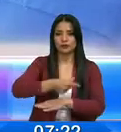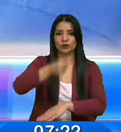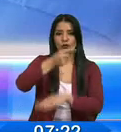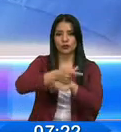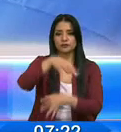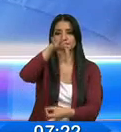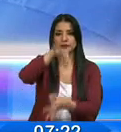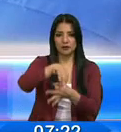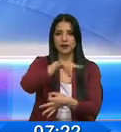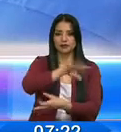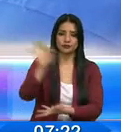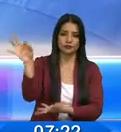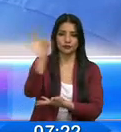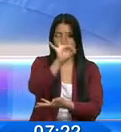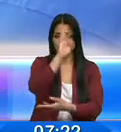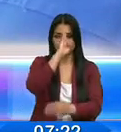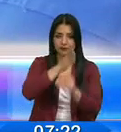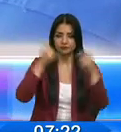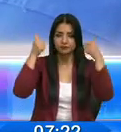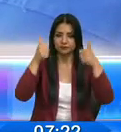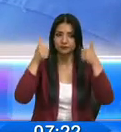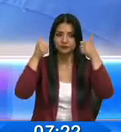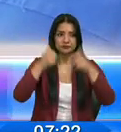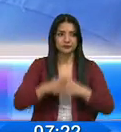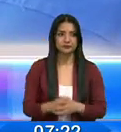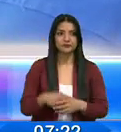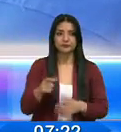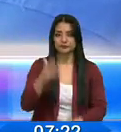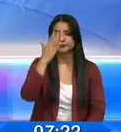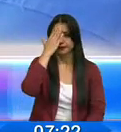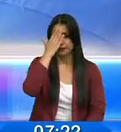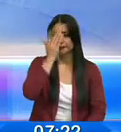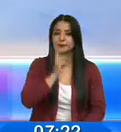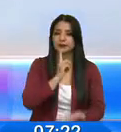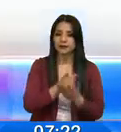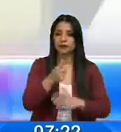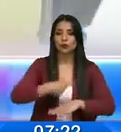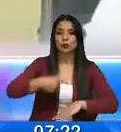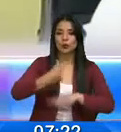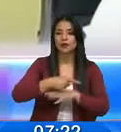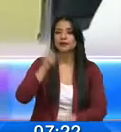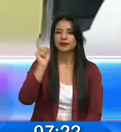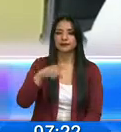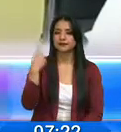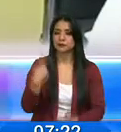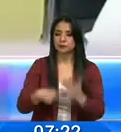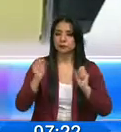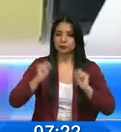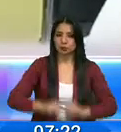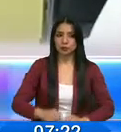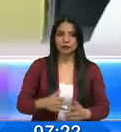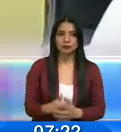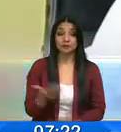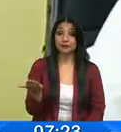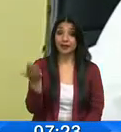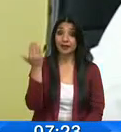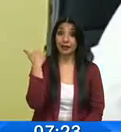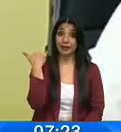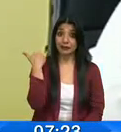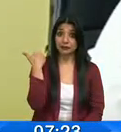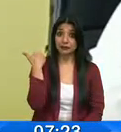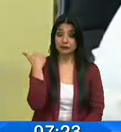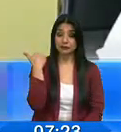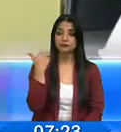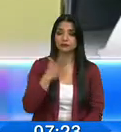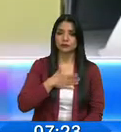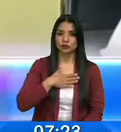elecciones seccionales. Sostiene que conoce la realidad guayasense. Estamos preparados como en su momento nos preparamos para estas dos